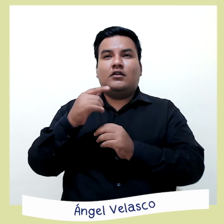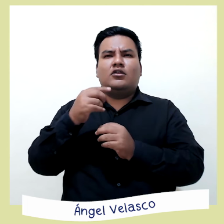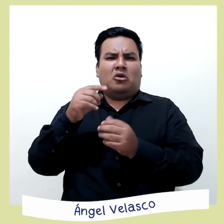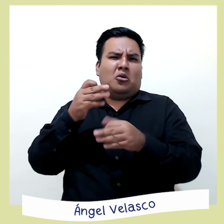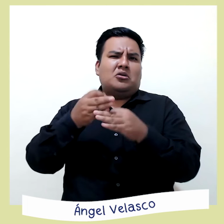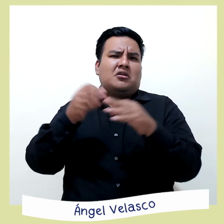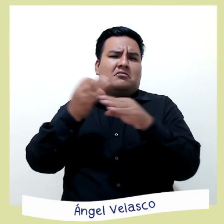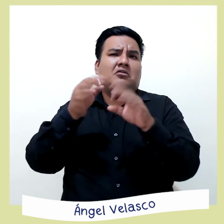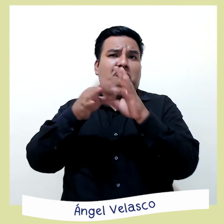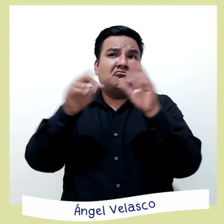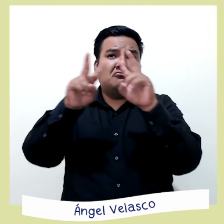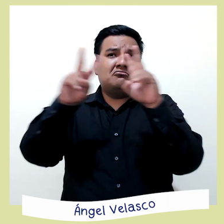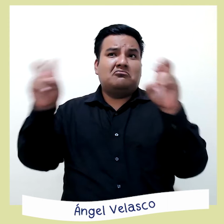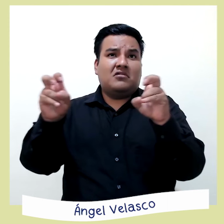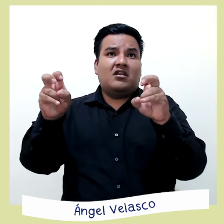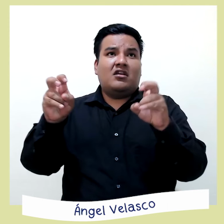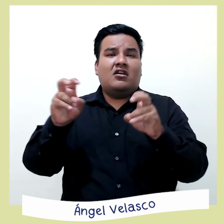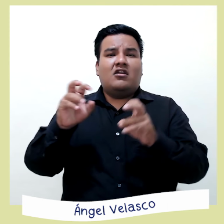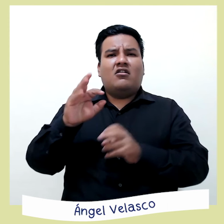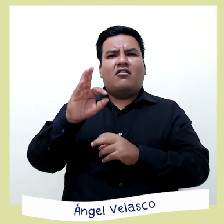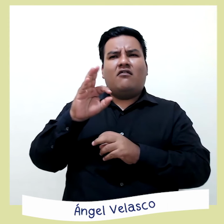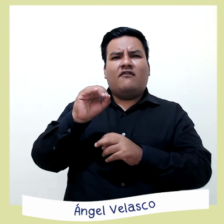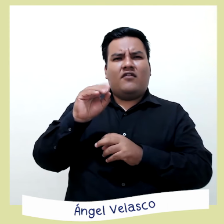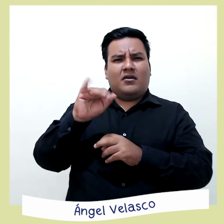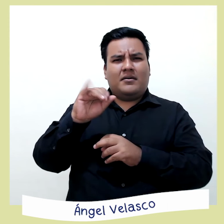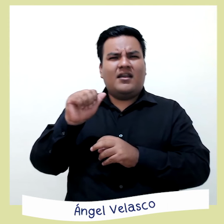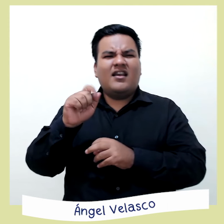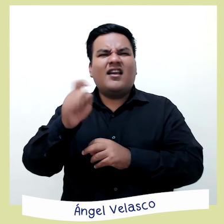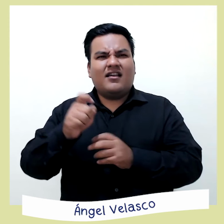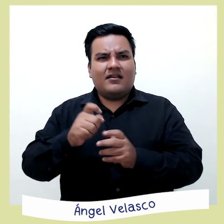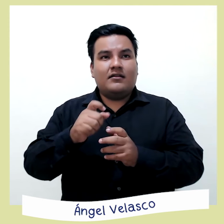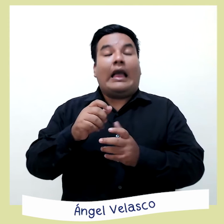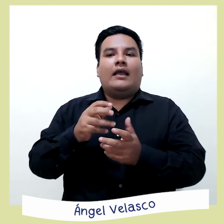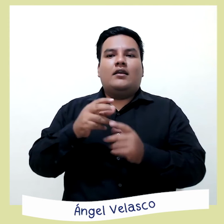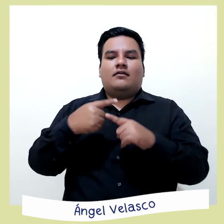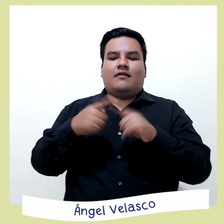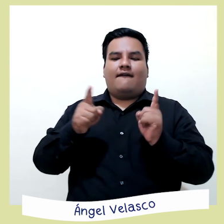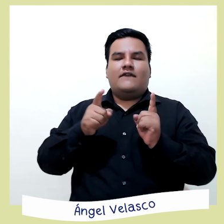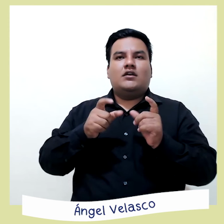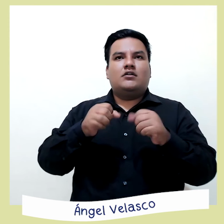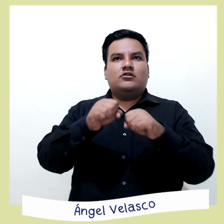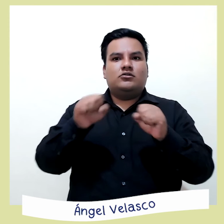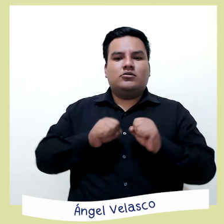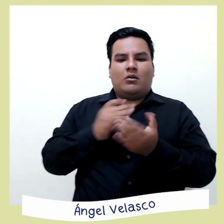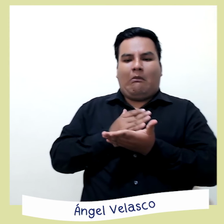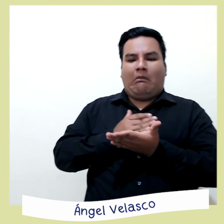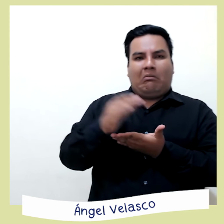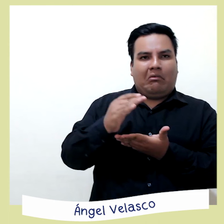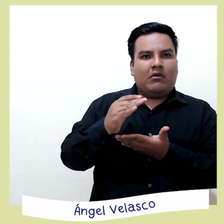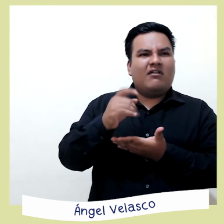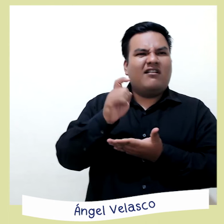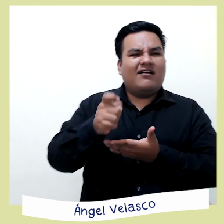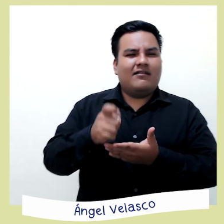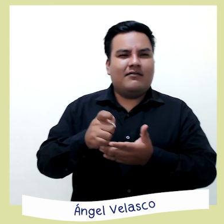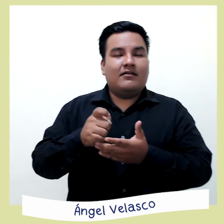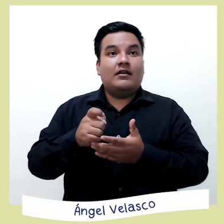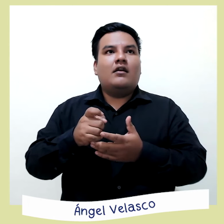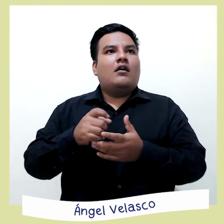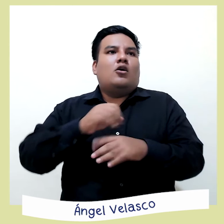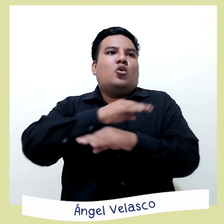un poco floja, en el Adelante. sentido de que estamos hablando de gerontofobia,